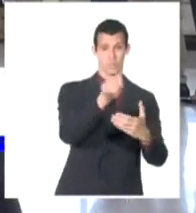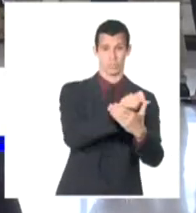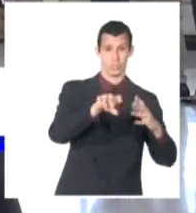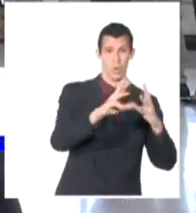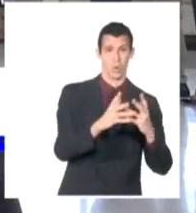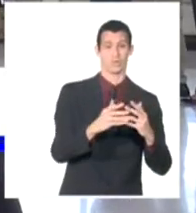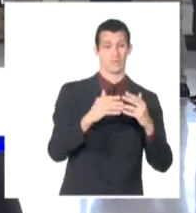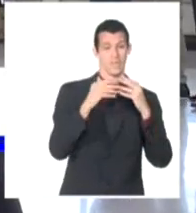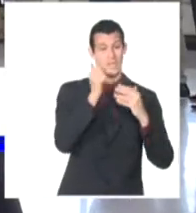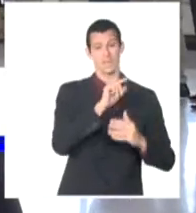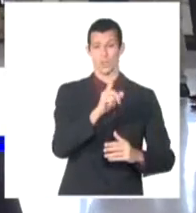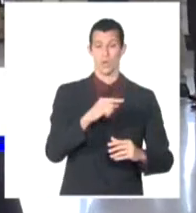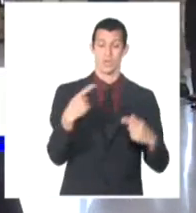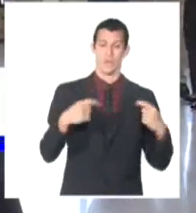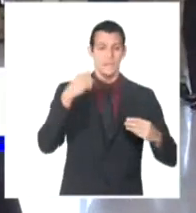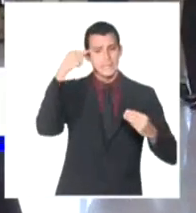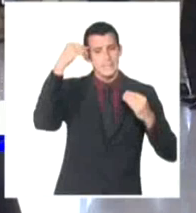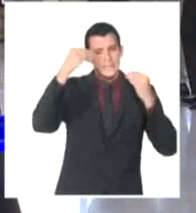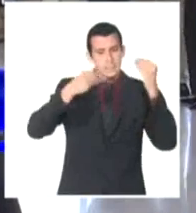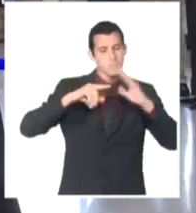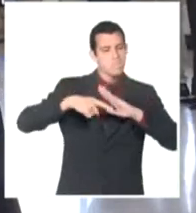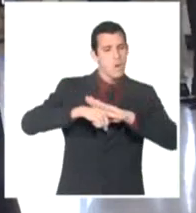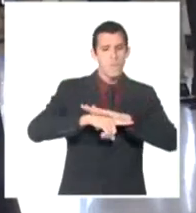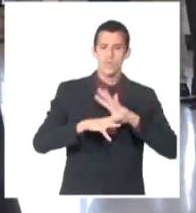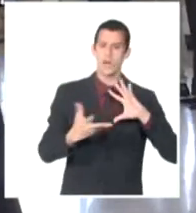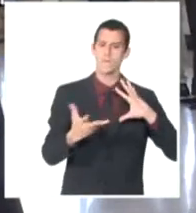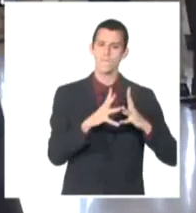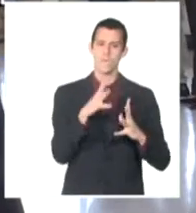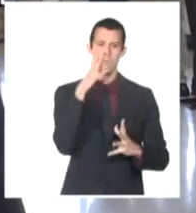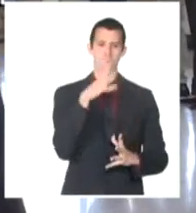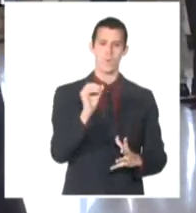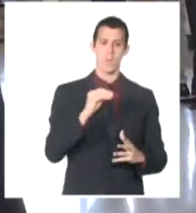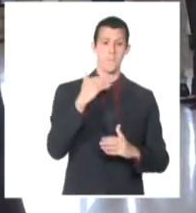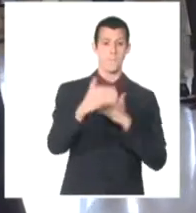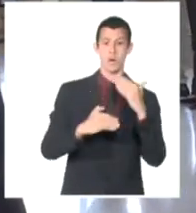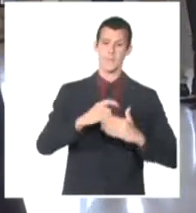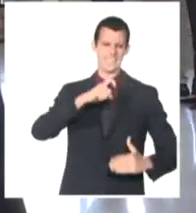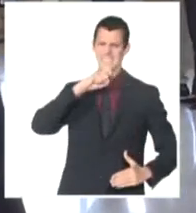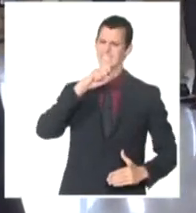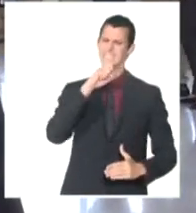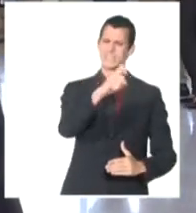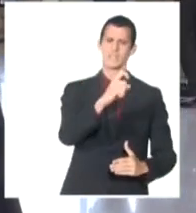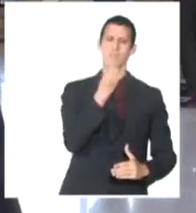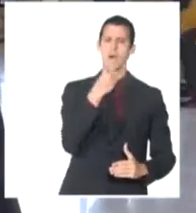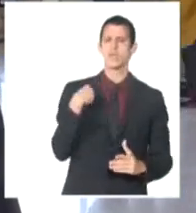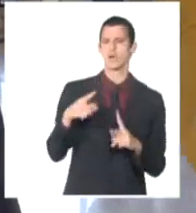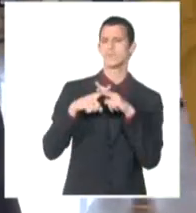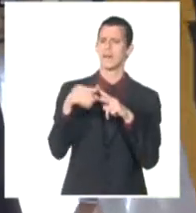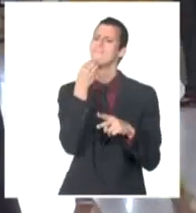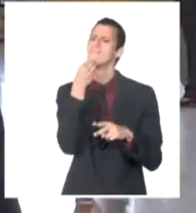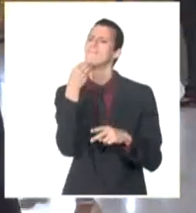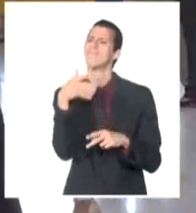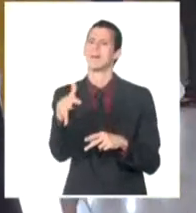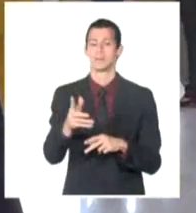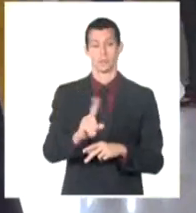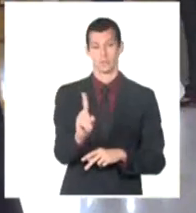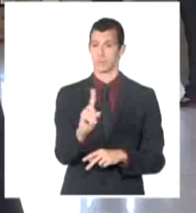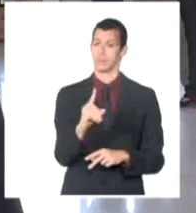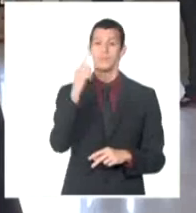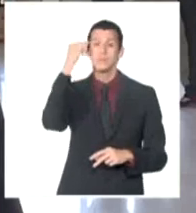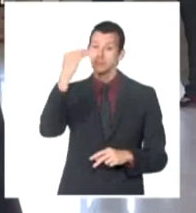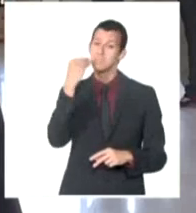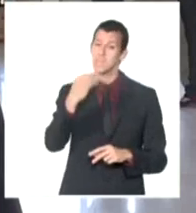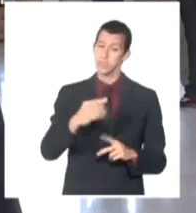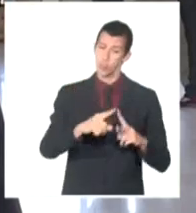valientes, porque a coyunturas especiales hay que tomar también decisiones especiales, y nosotros tenemos que estar a la altura de esos tiempos, poder